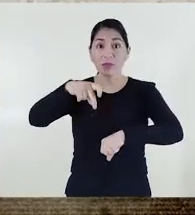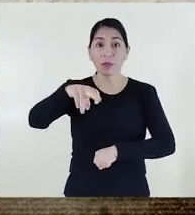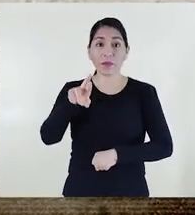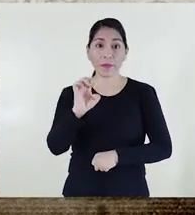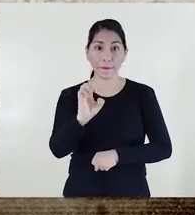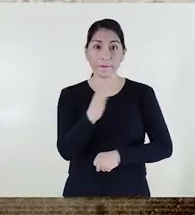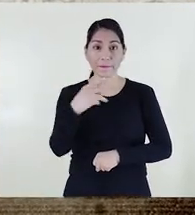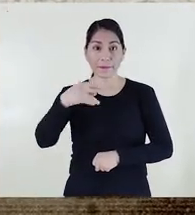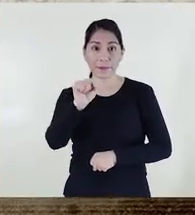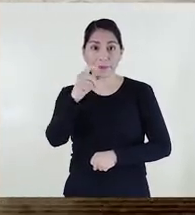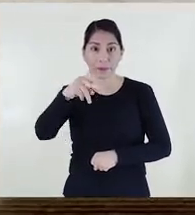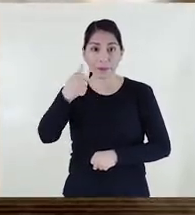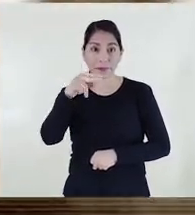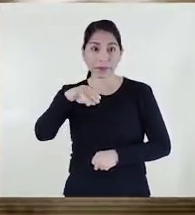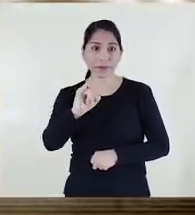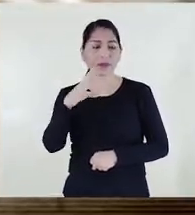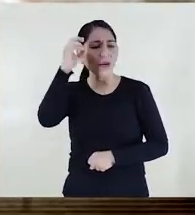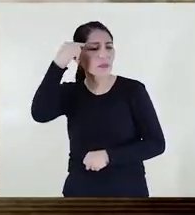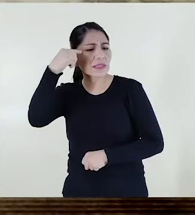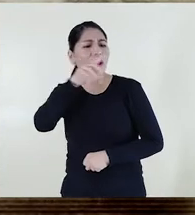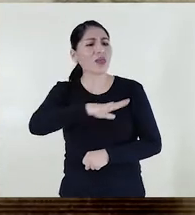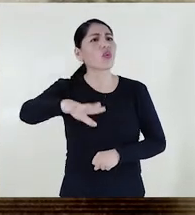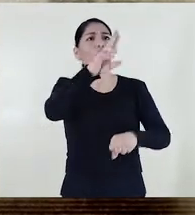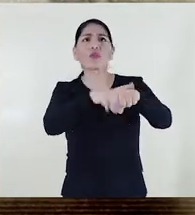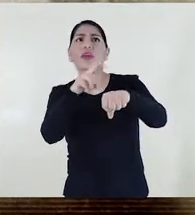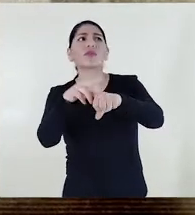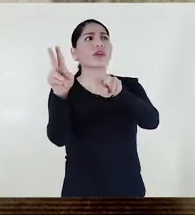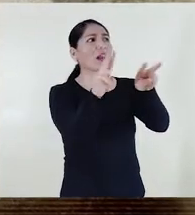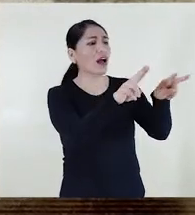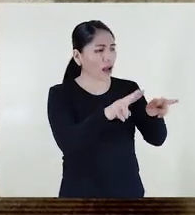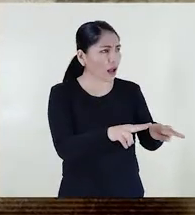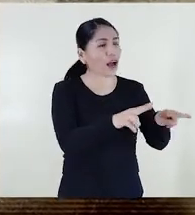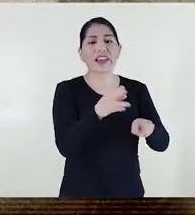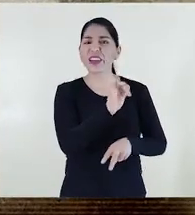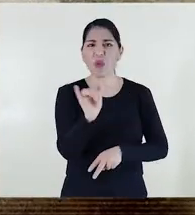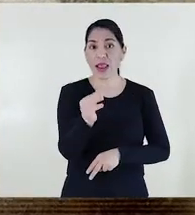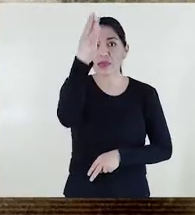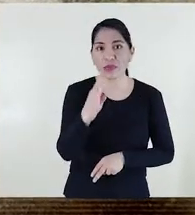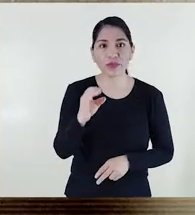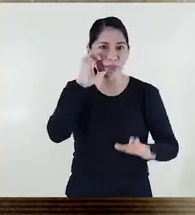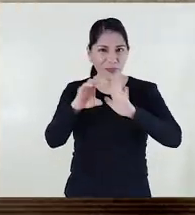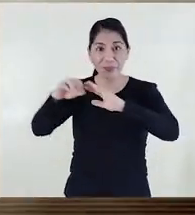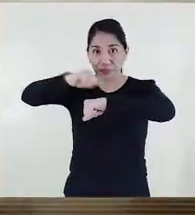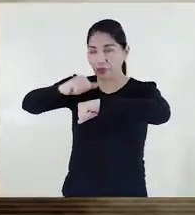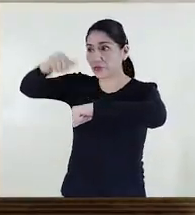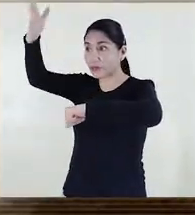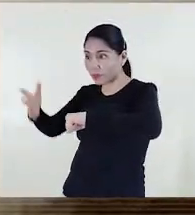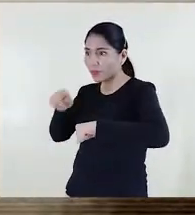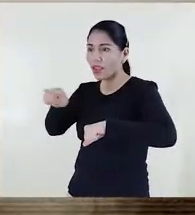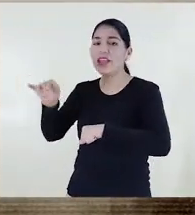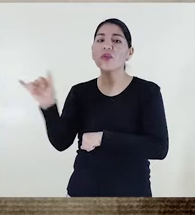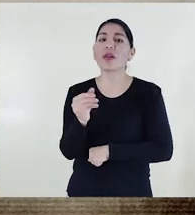presencias naturales estaban llenas de divinidad o eran entidades divinas en sí mismas. Los cerros, especialmente,